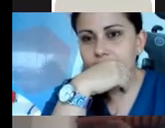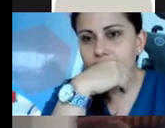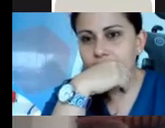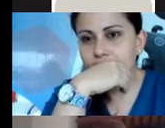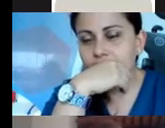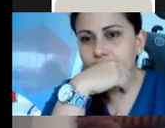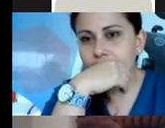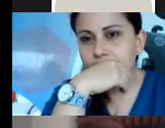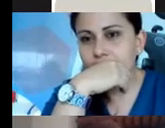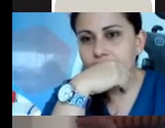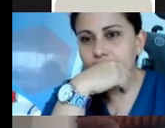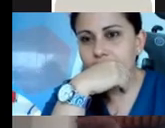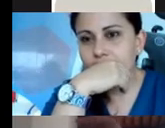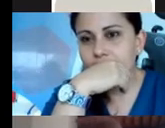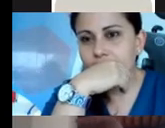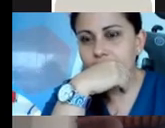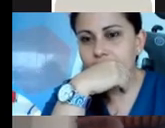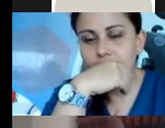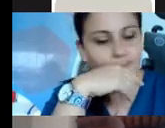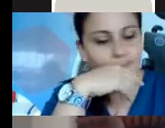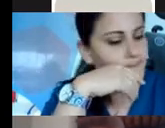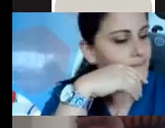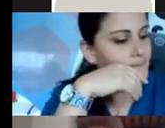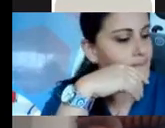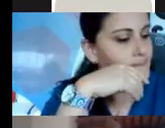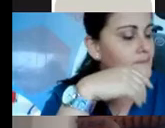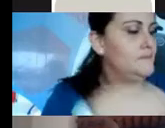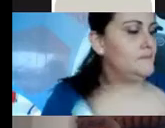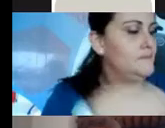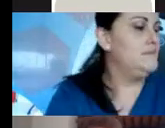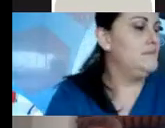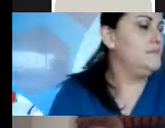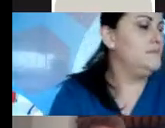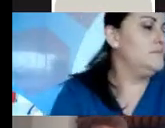y bajar, permiten manejar bien los rangos.